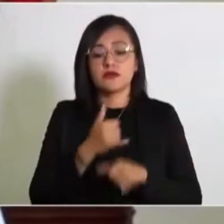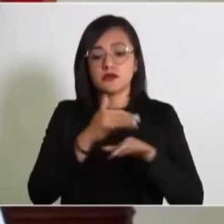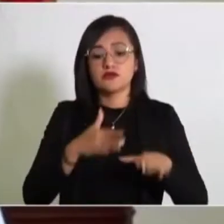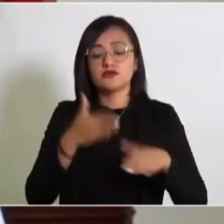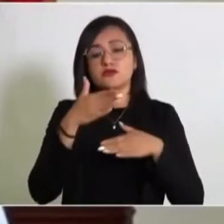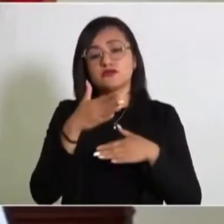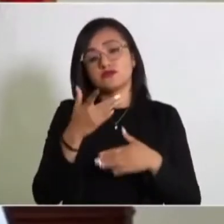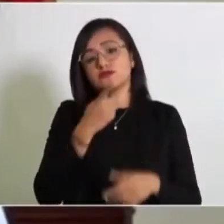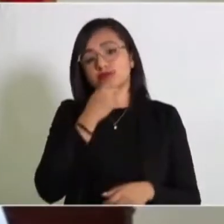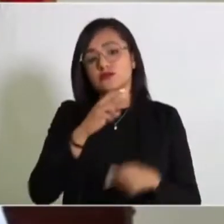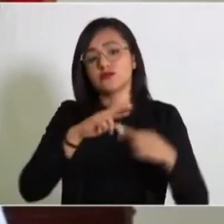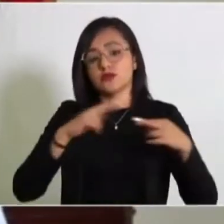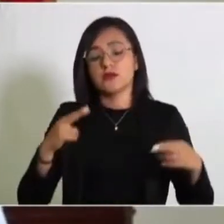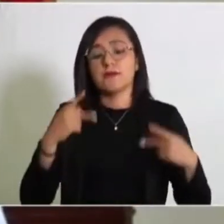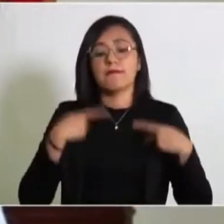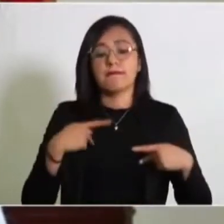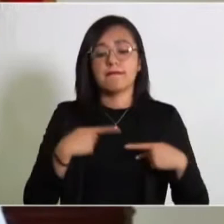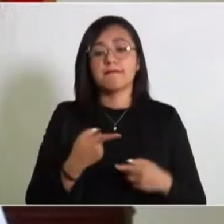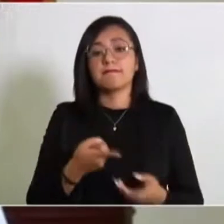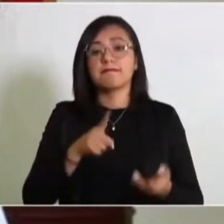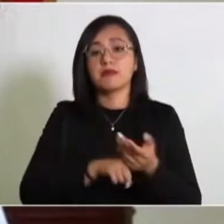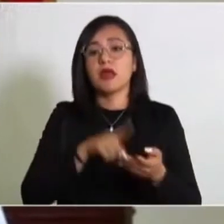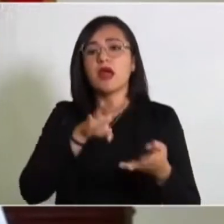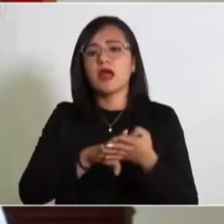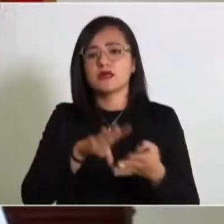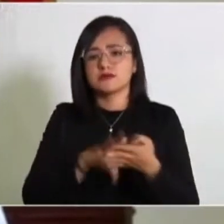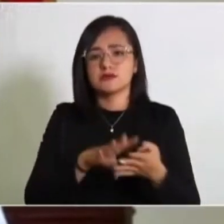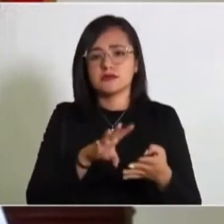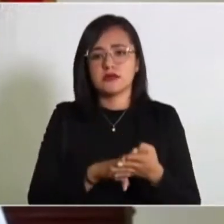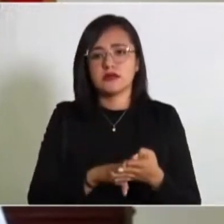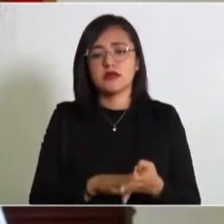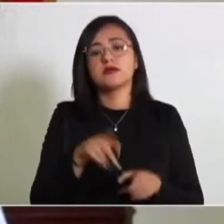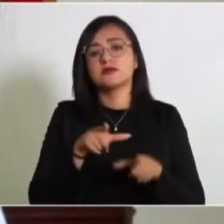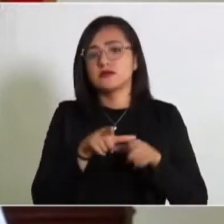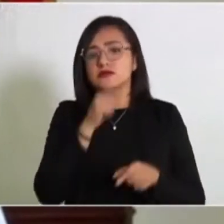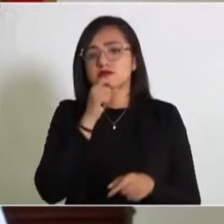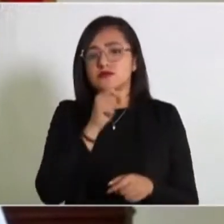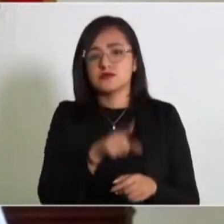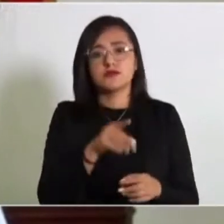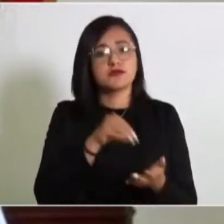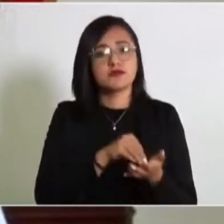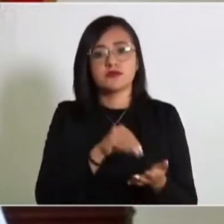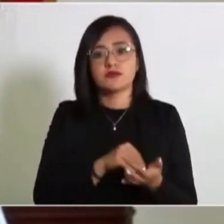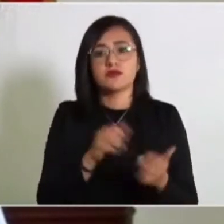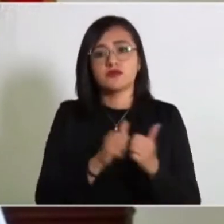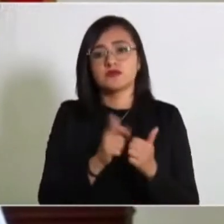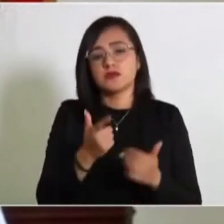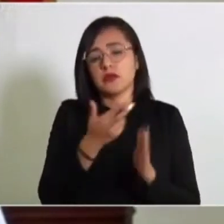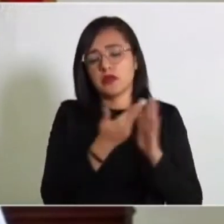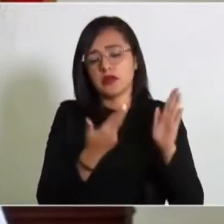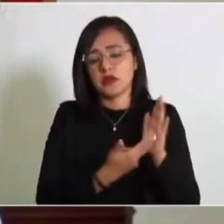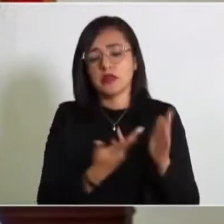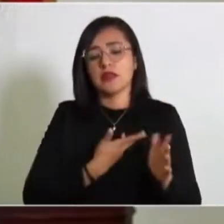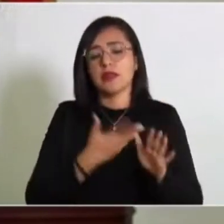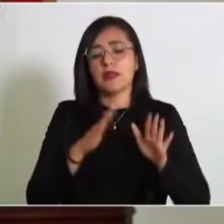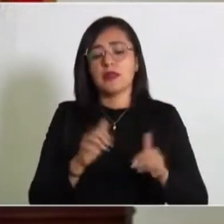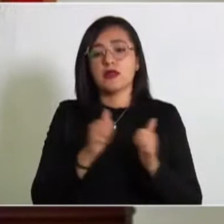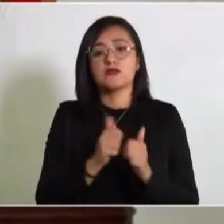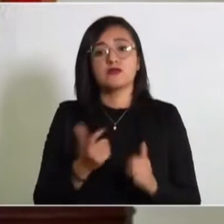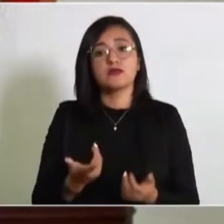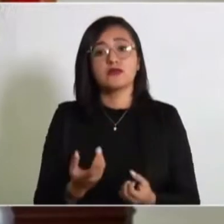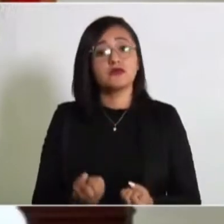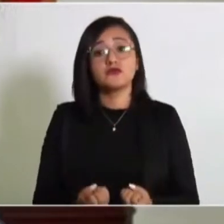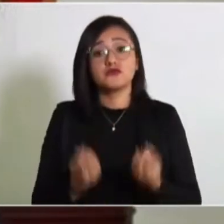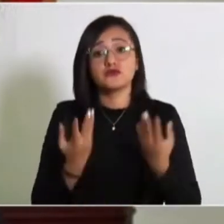informarse en relación a las personas privadas de su libertad. Siguen funcionando correctamente los protocolos, nos mantenemos con 0